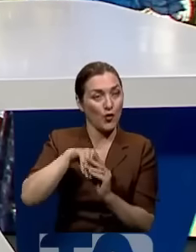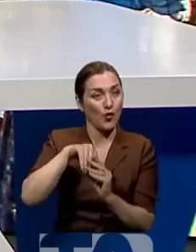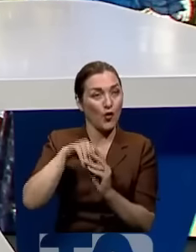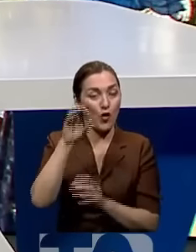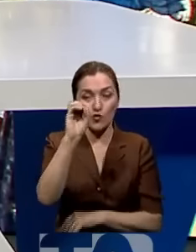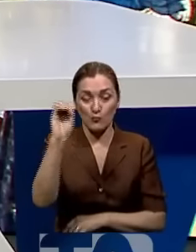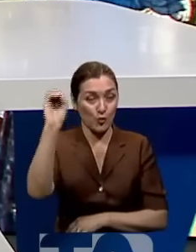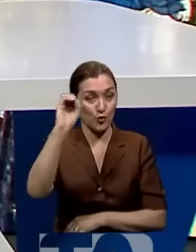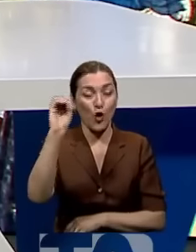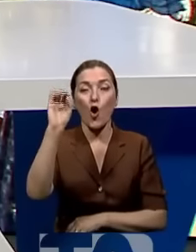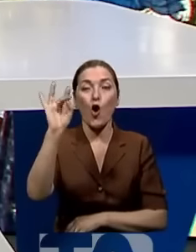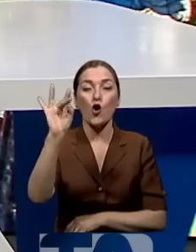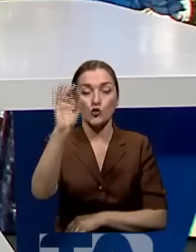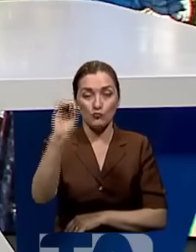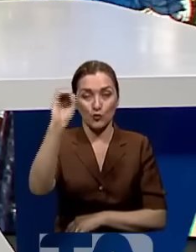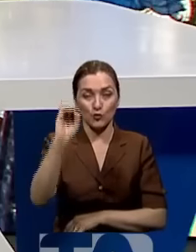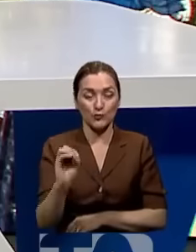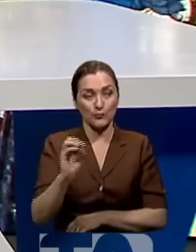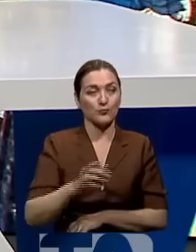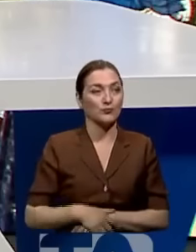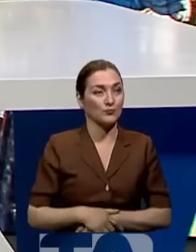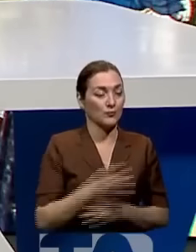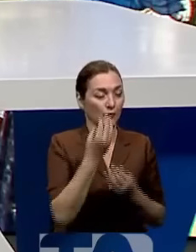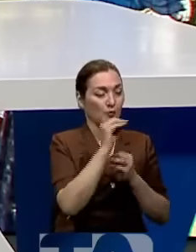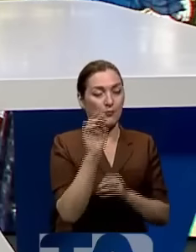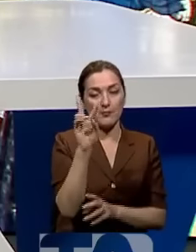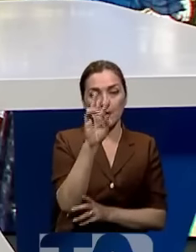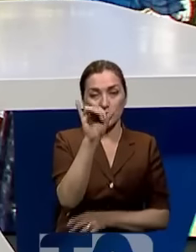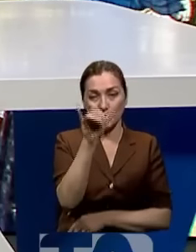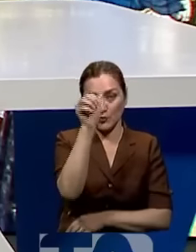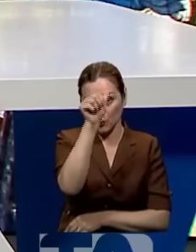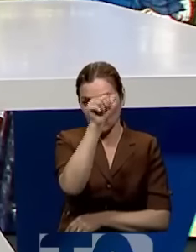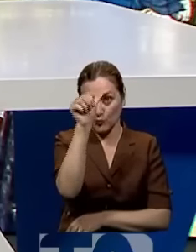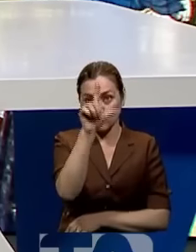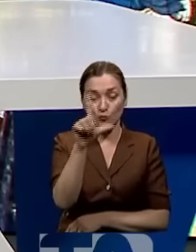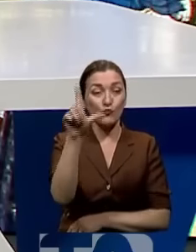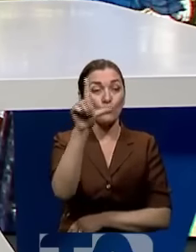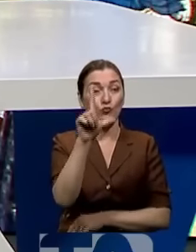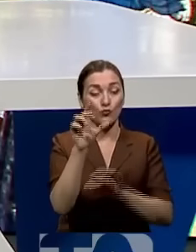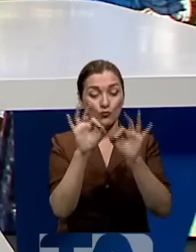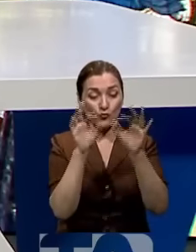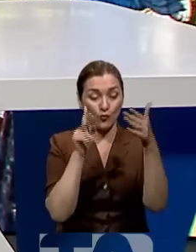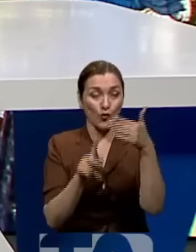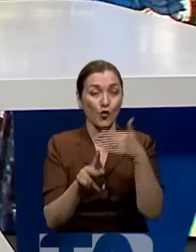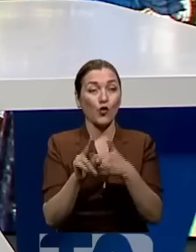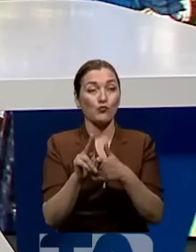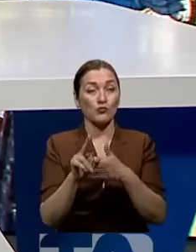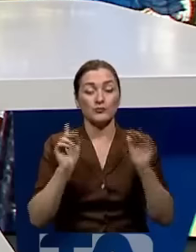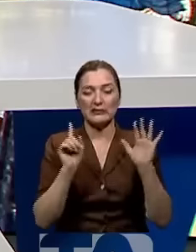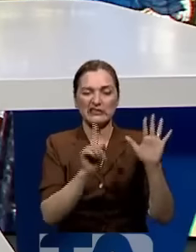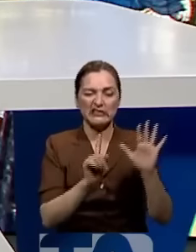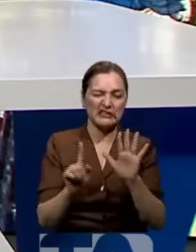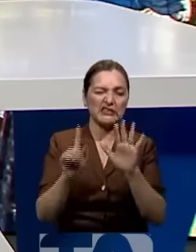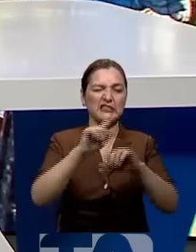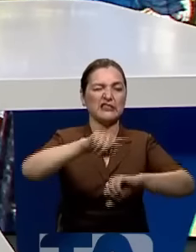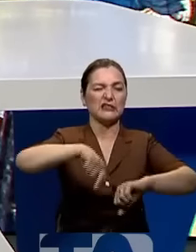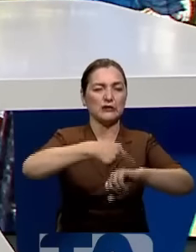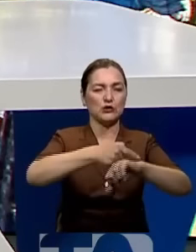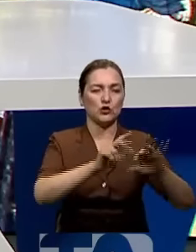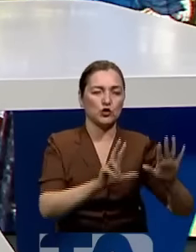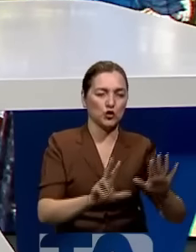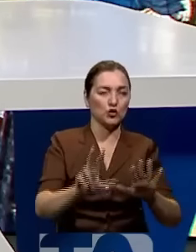importante mencionarles que viernes, sábado, domingo y lunes los cortes de energía van a ser de 6 y 8 horas, es lo que ha